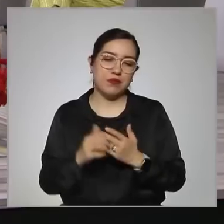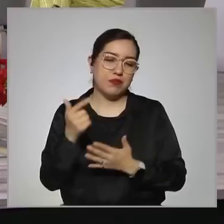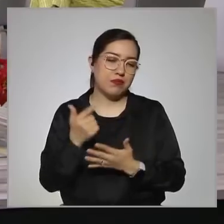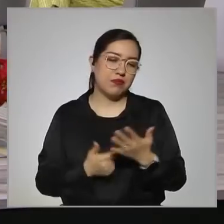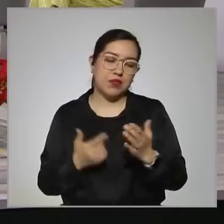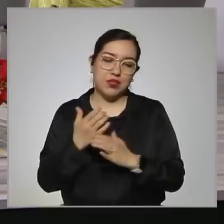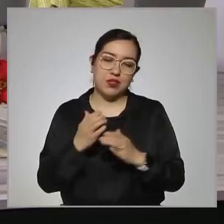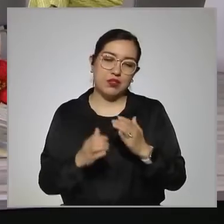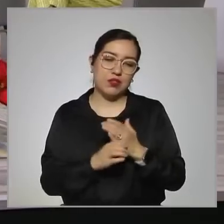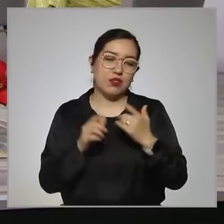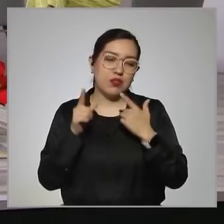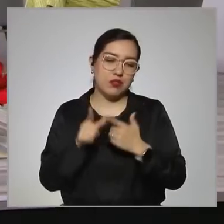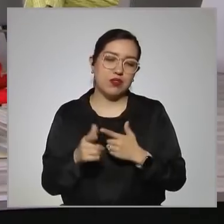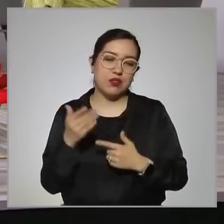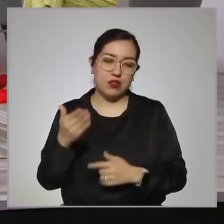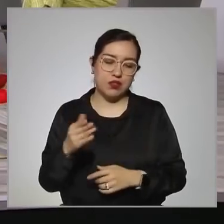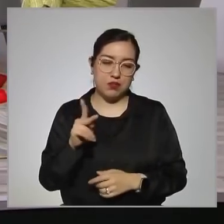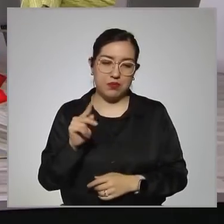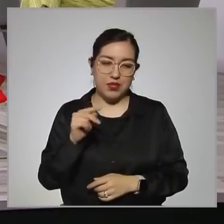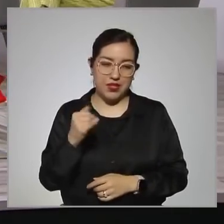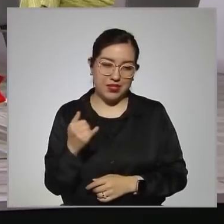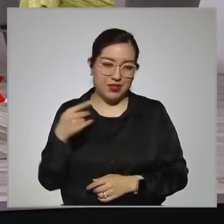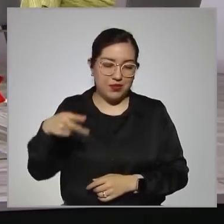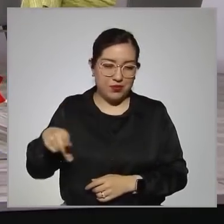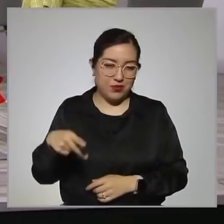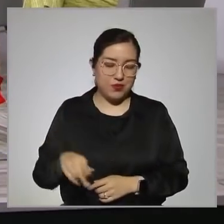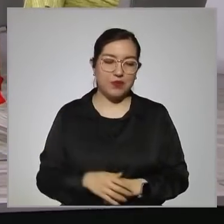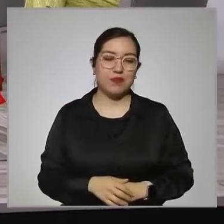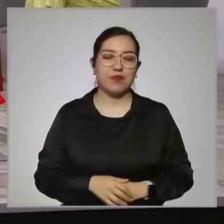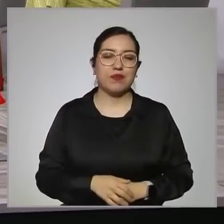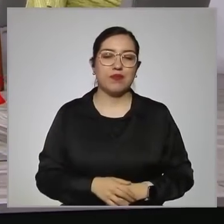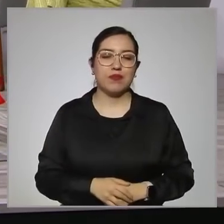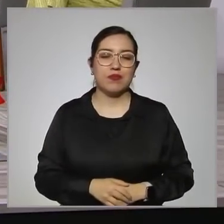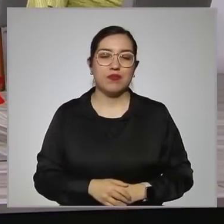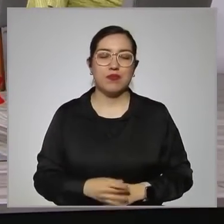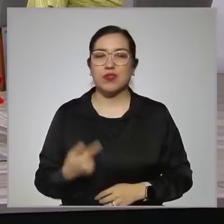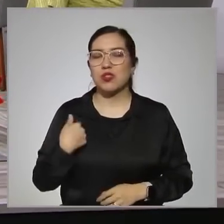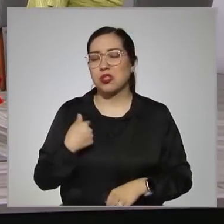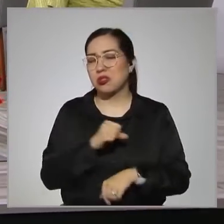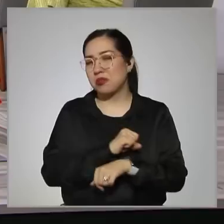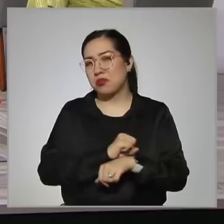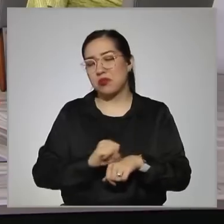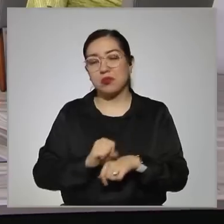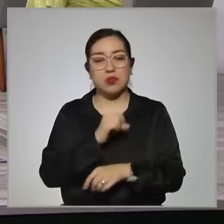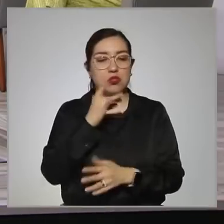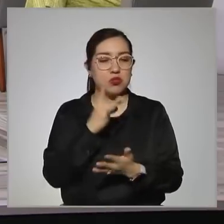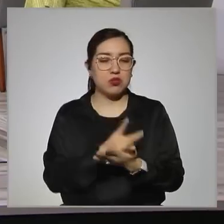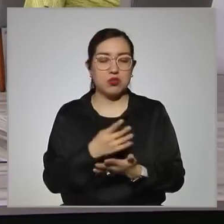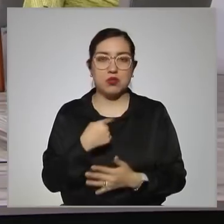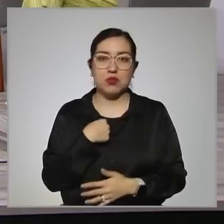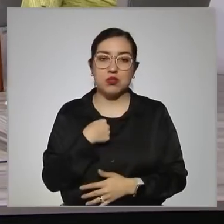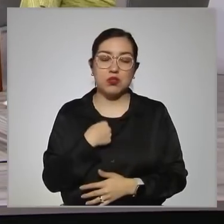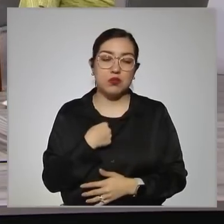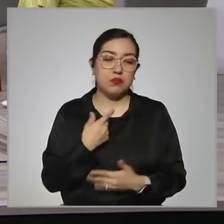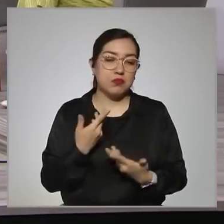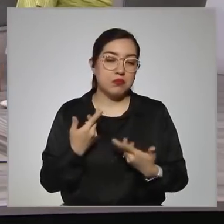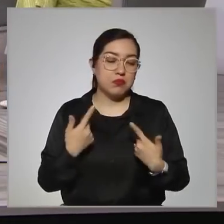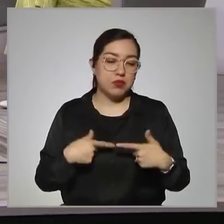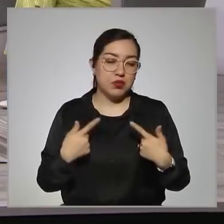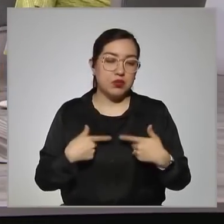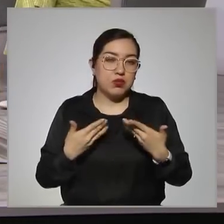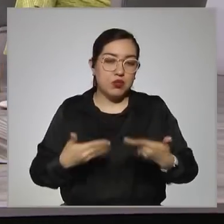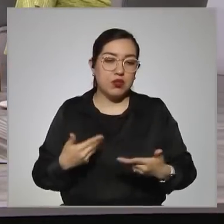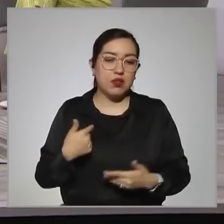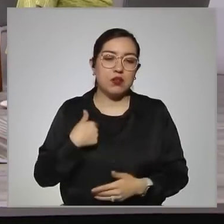viene. Pati, ¿los tuyos? Ay, pues los míos son muy simples, muy sencillos. La verdad, a mí, yo soy de las personas que le